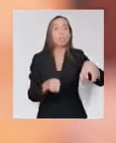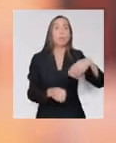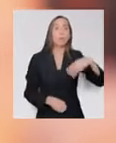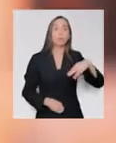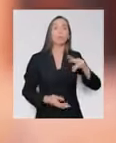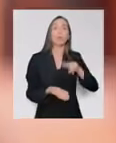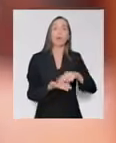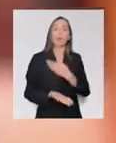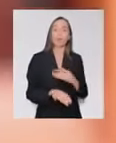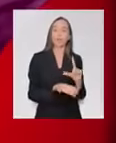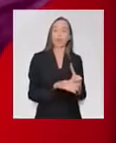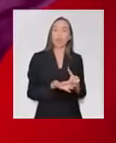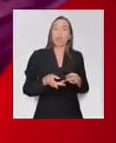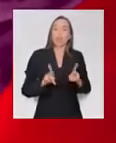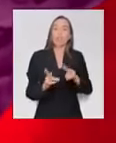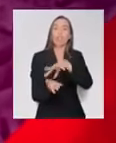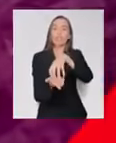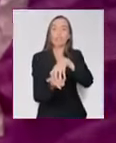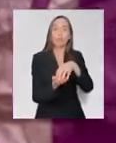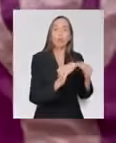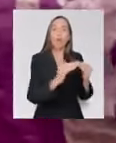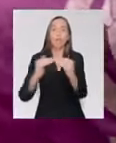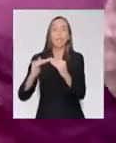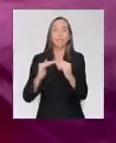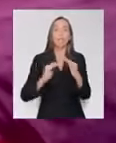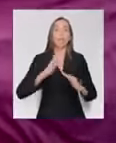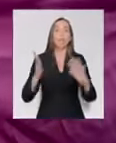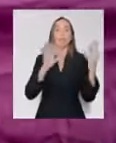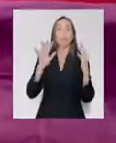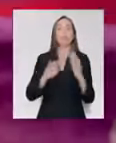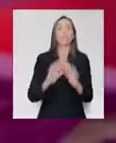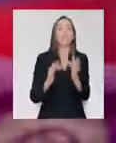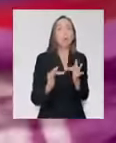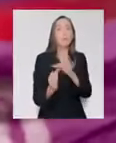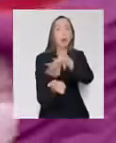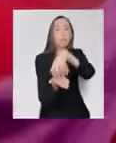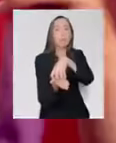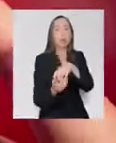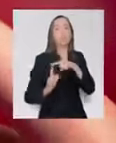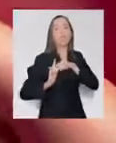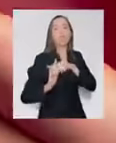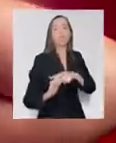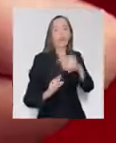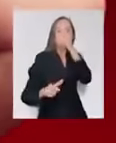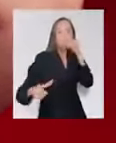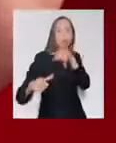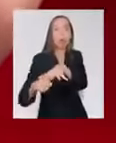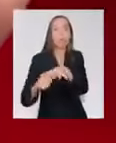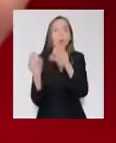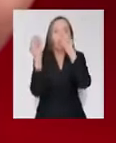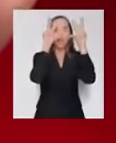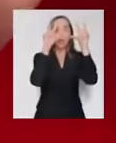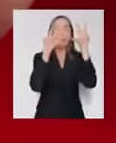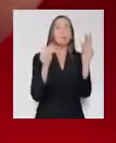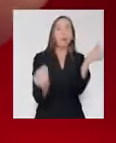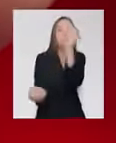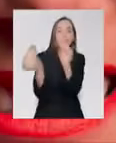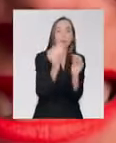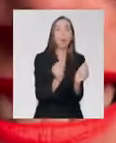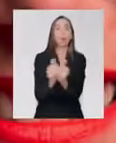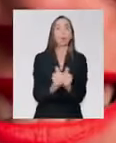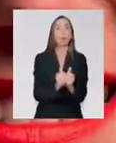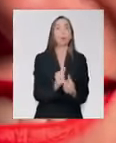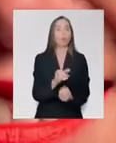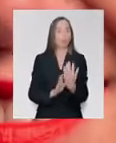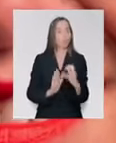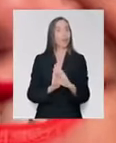sean verdaderos gobiernos locales, con derecho a la ciudad equitativa y sustentable, no más zonas de sacrificio. Porque hemos despertado,